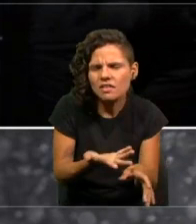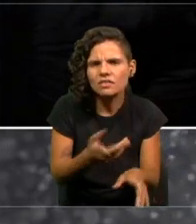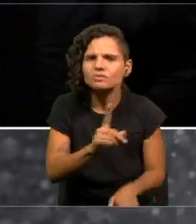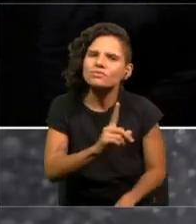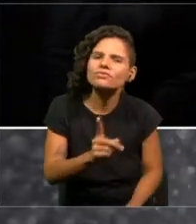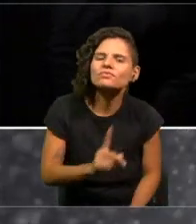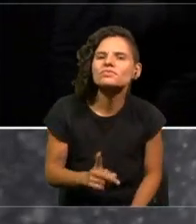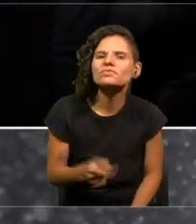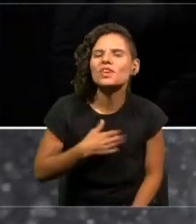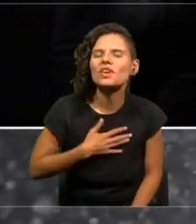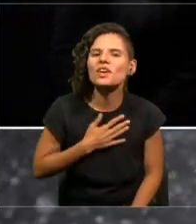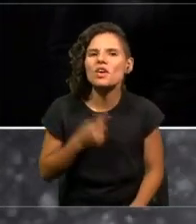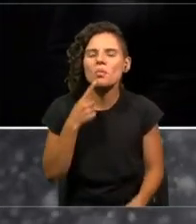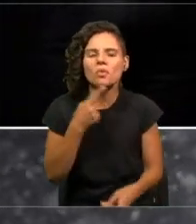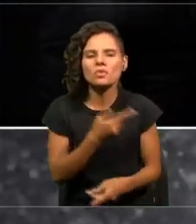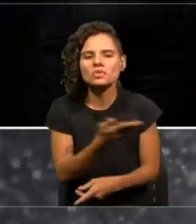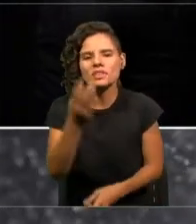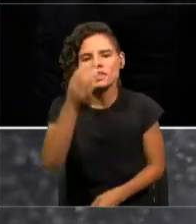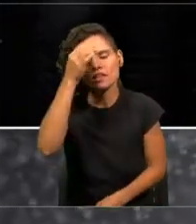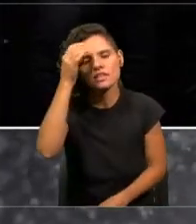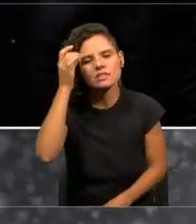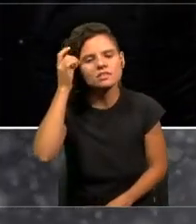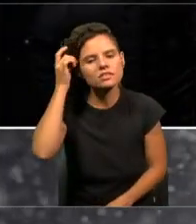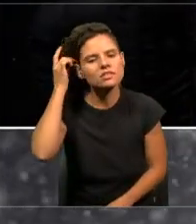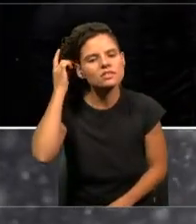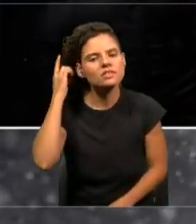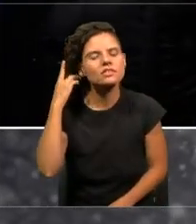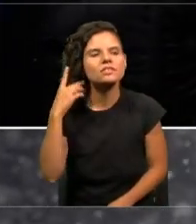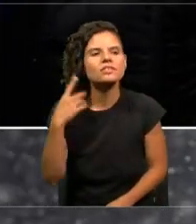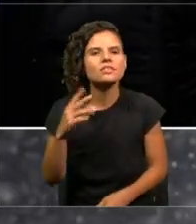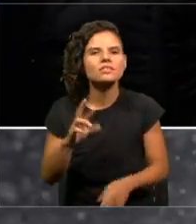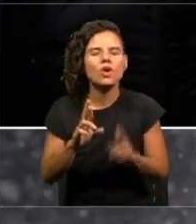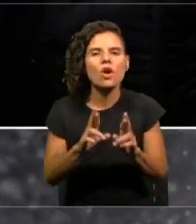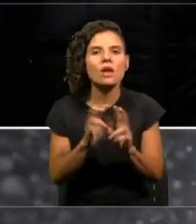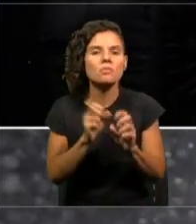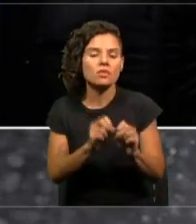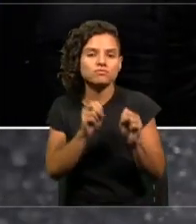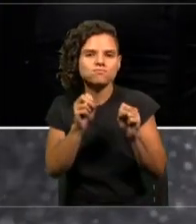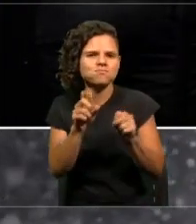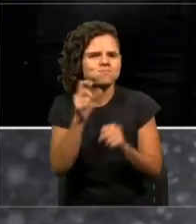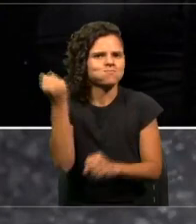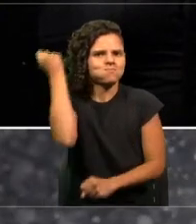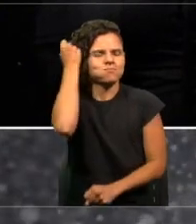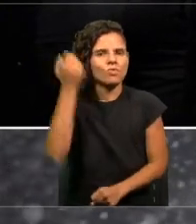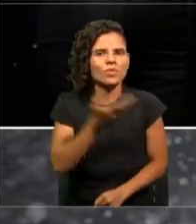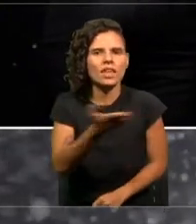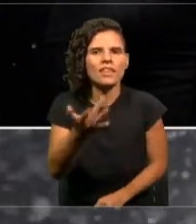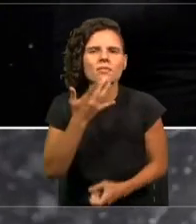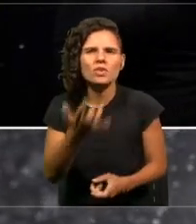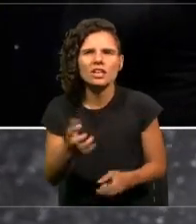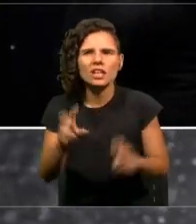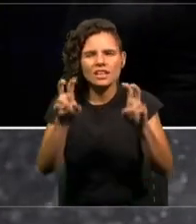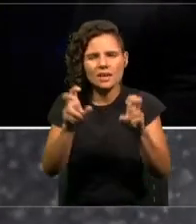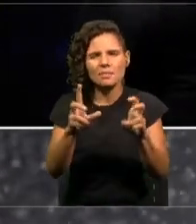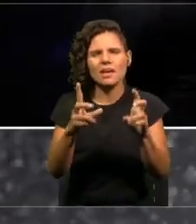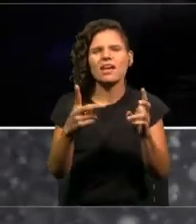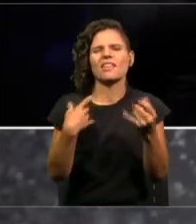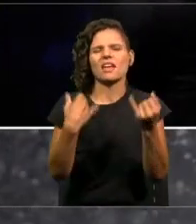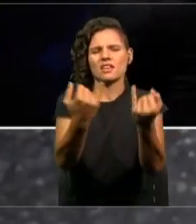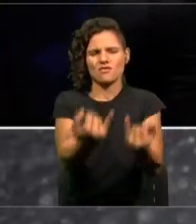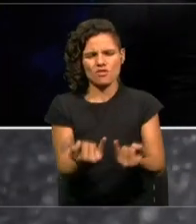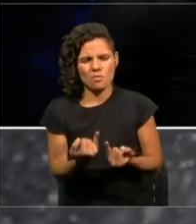gustaría yo a ustedes plasmar en esta conversación porque el tratamiento de datos van más allá